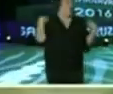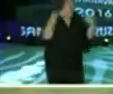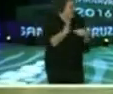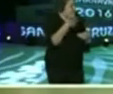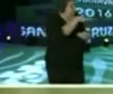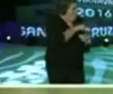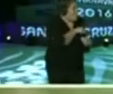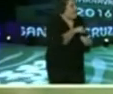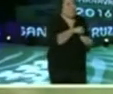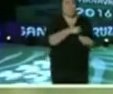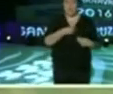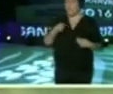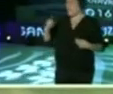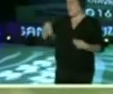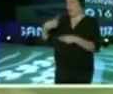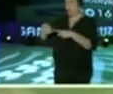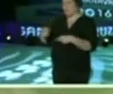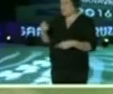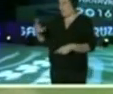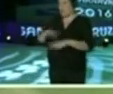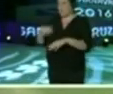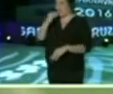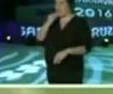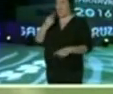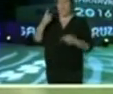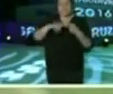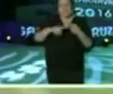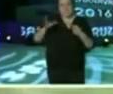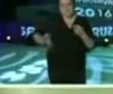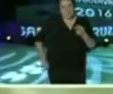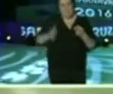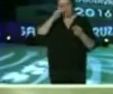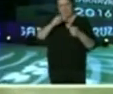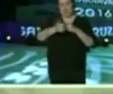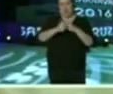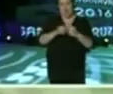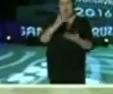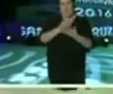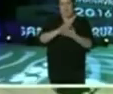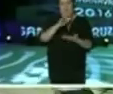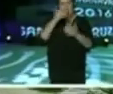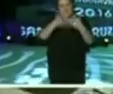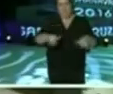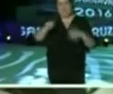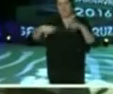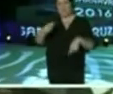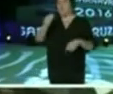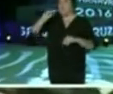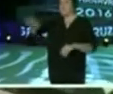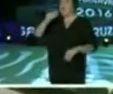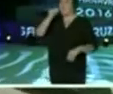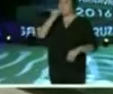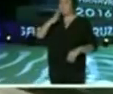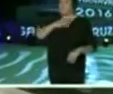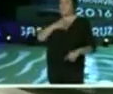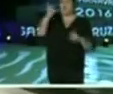Y con lo mínimo para sobrevivir. Chicharrones, carne, fiesta, chitorra, queso blanco, tiramisú, quesillo, bien me sabe